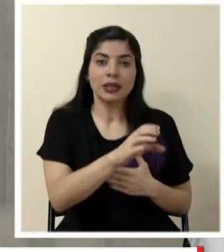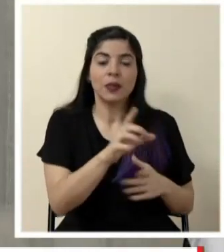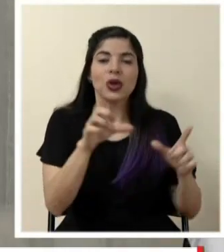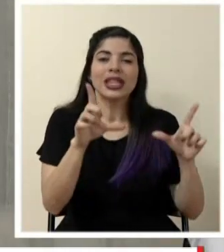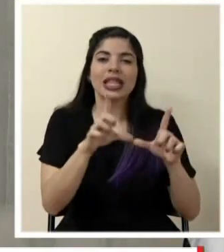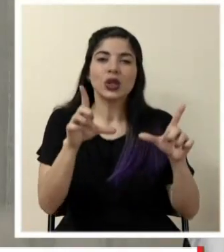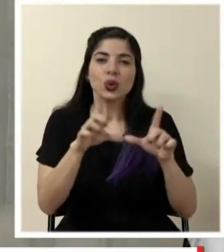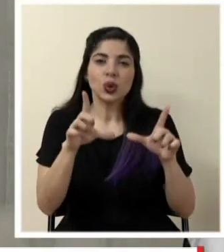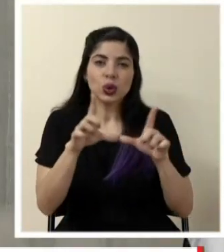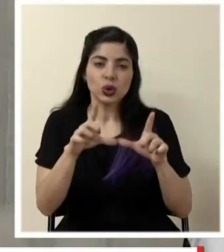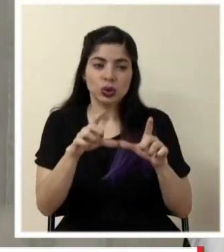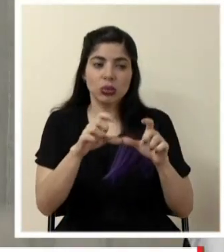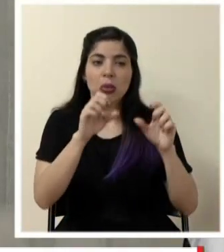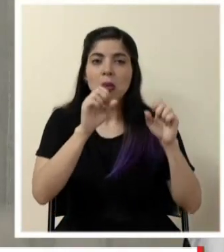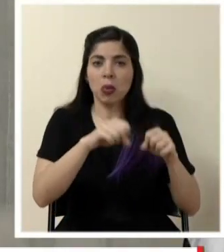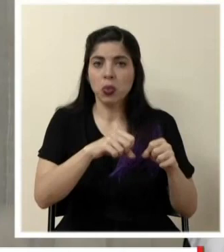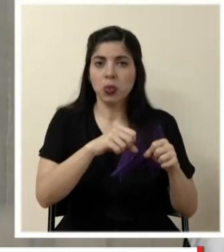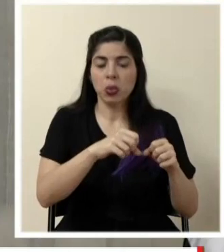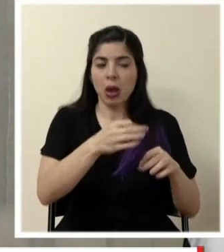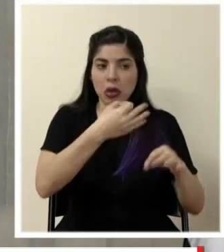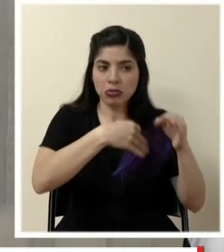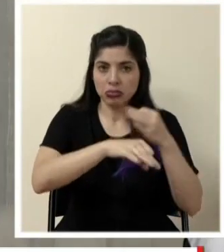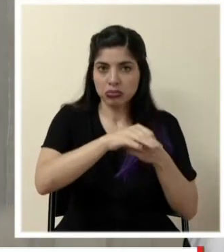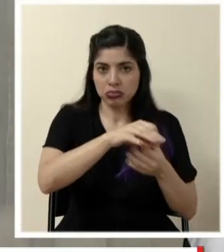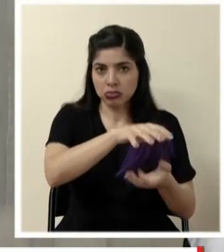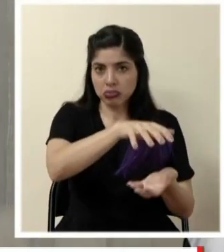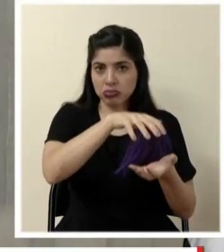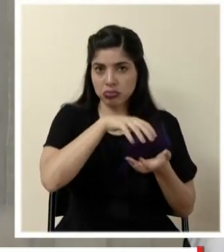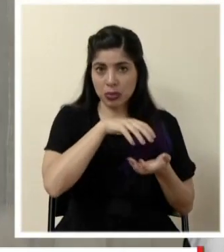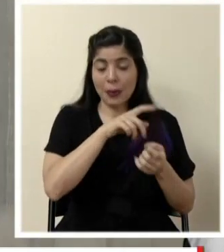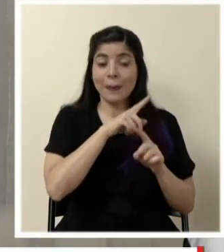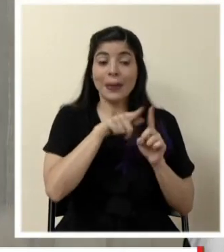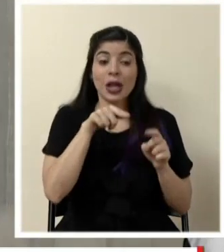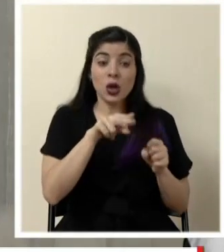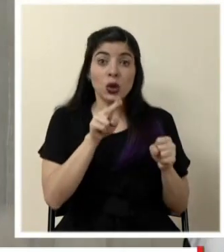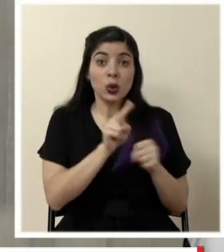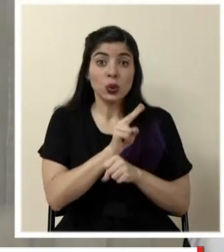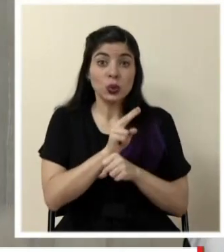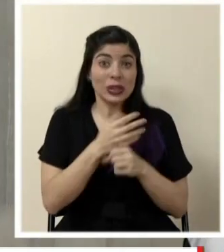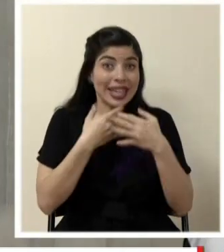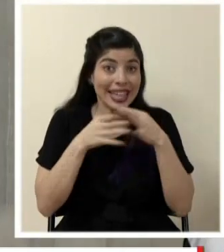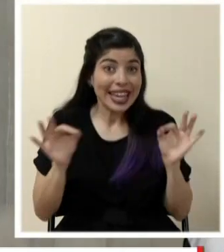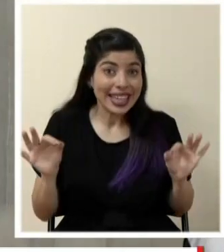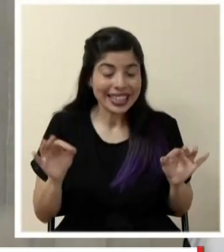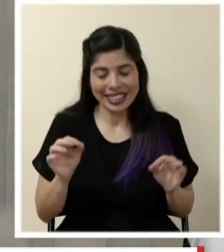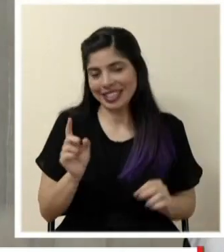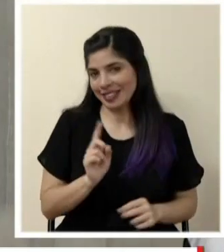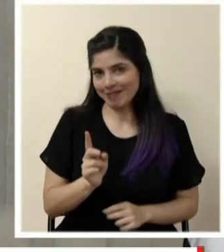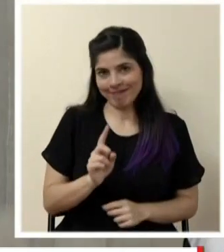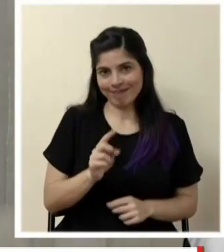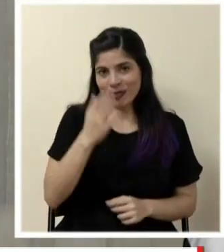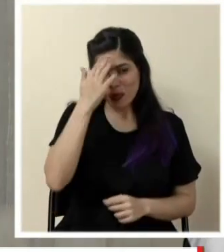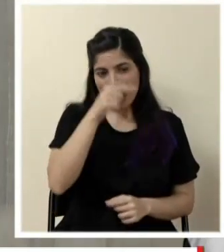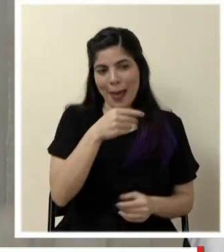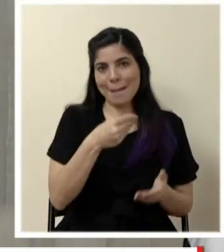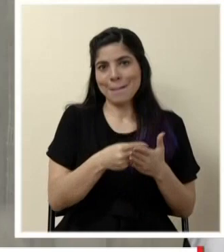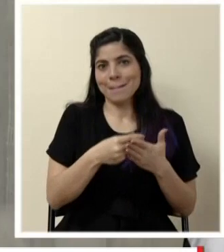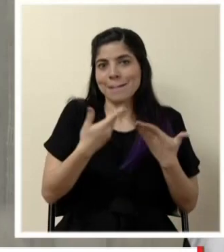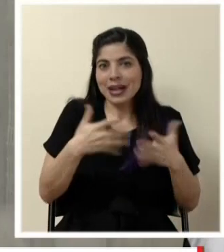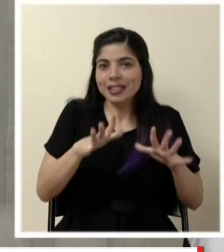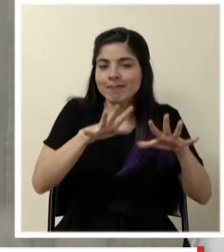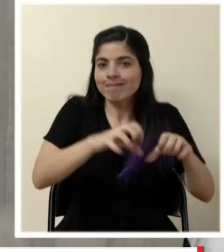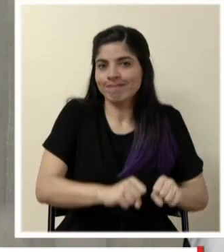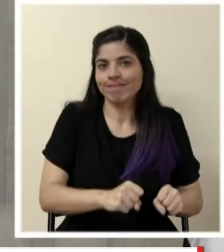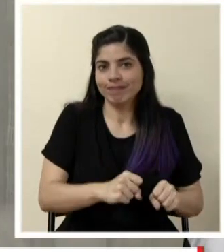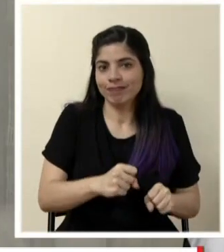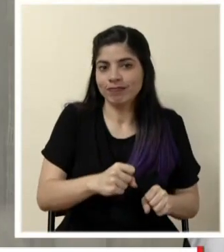títulos, se pueden liquidar, pero usarlos no es gratis, porque es dinero que está comprometido